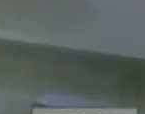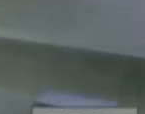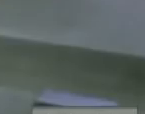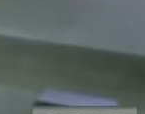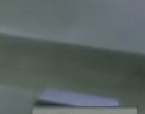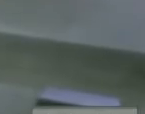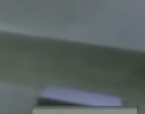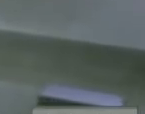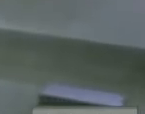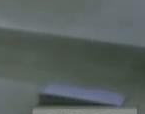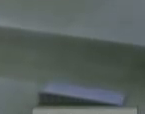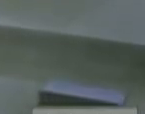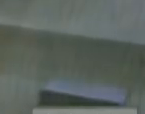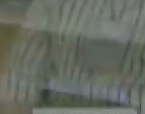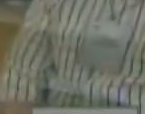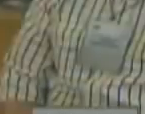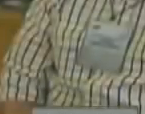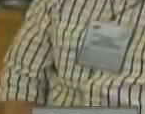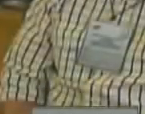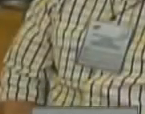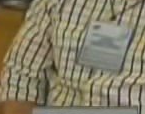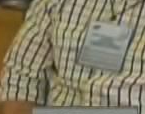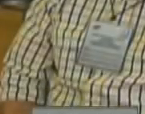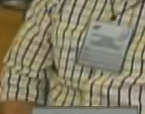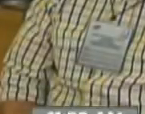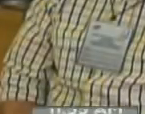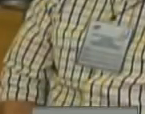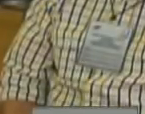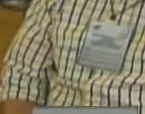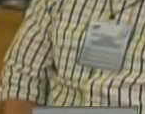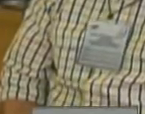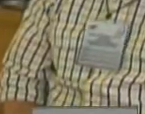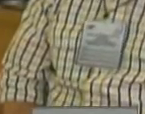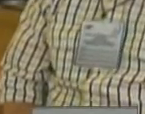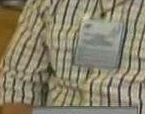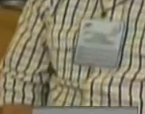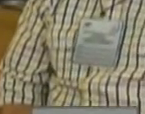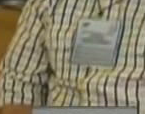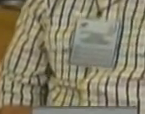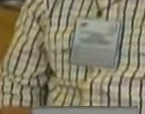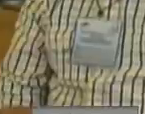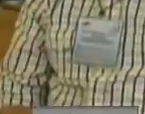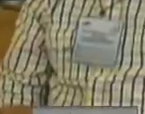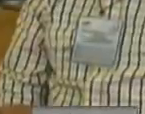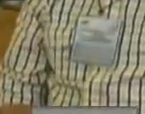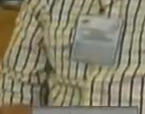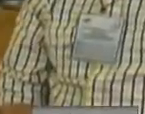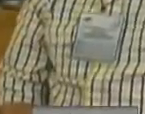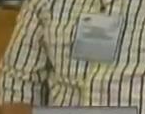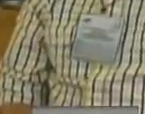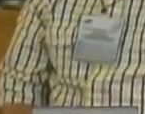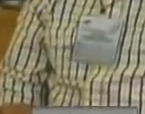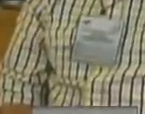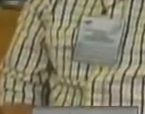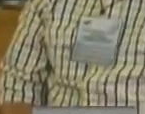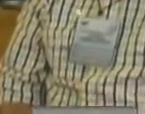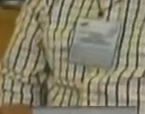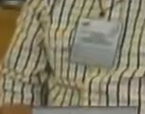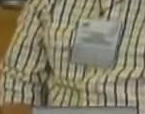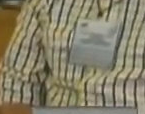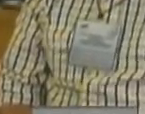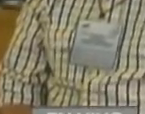El día de hoy se dará a conocer también el diseño de la herradura con la que el pueblo venezolano podrá interactuar en estas